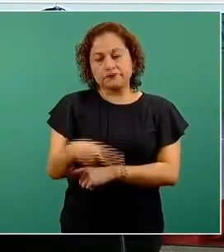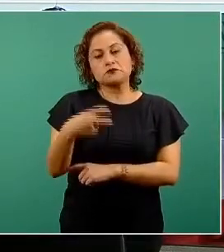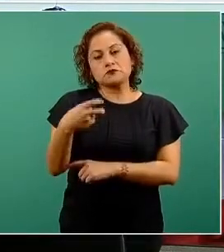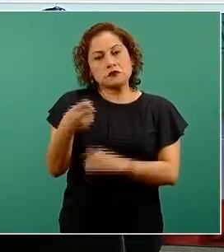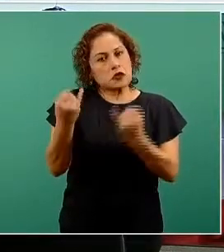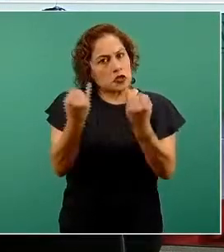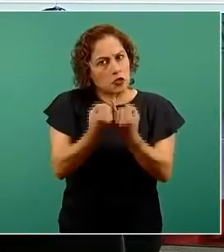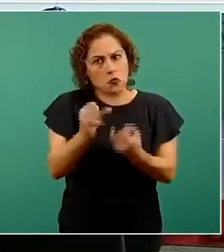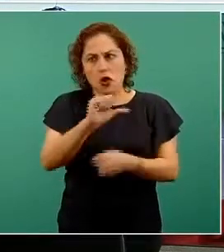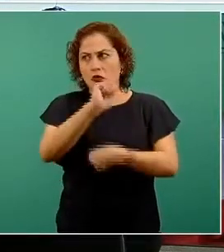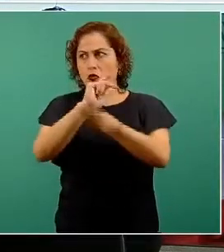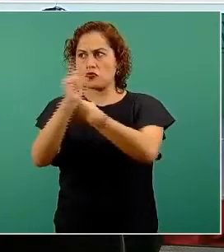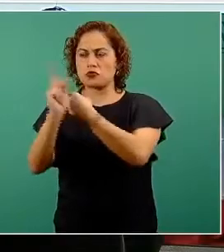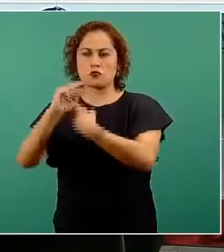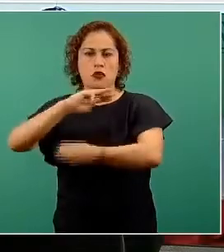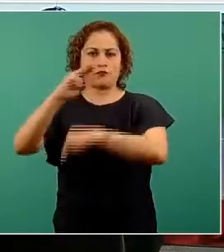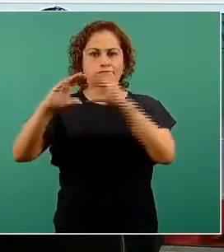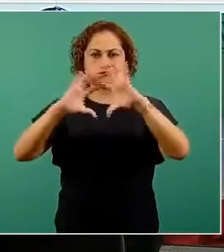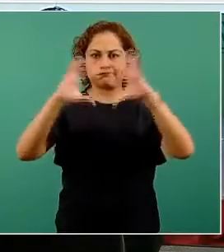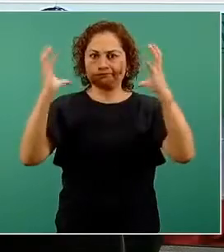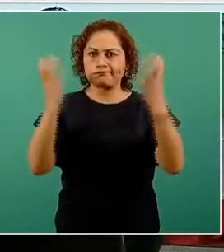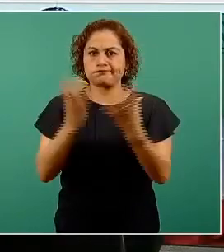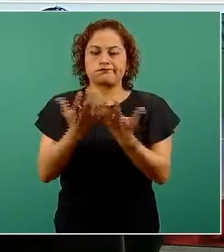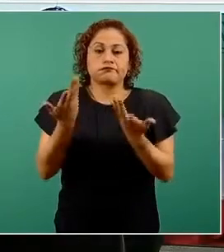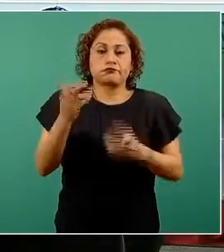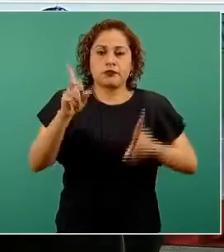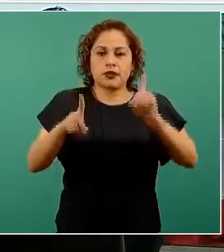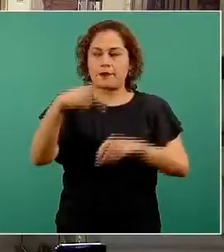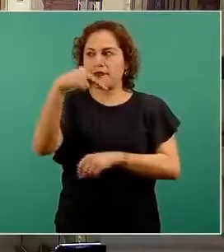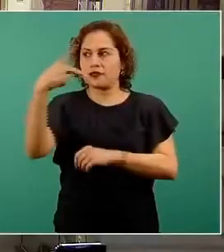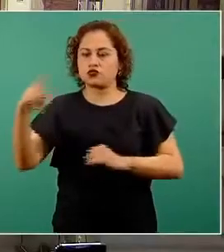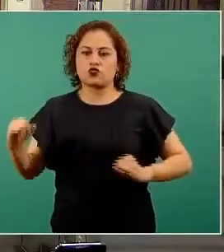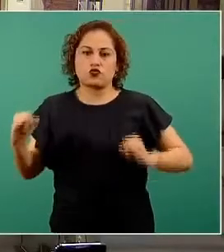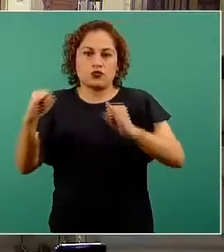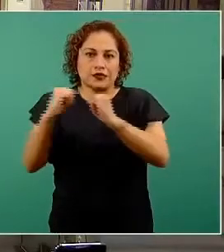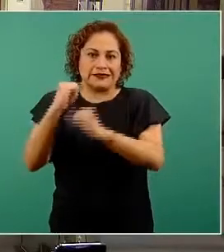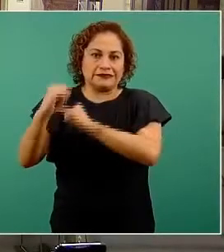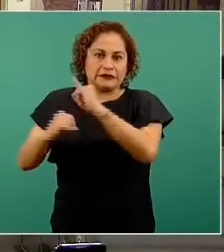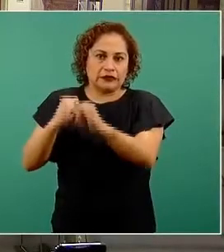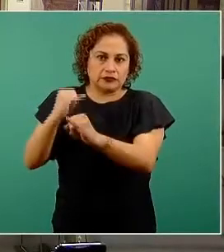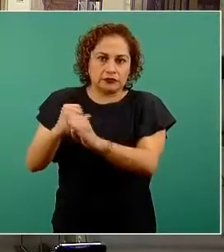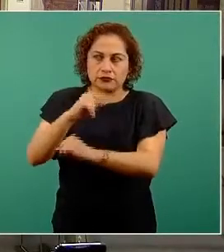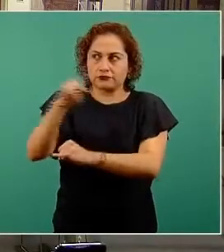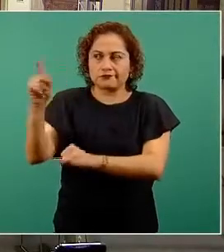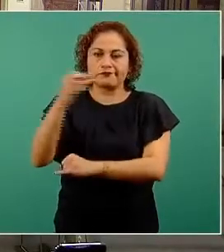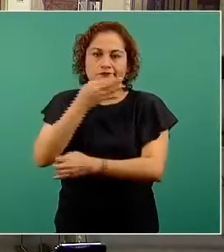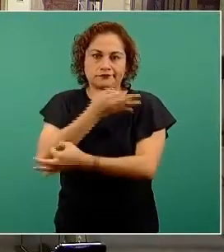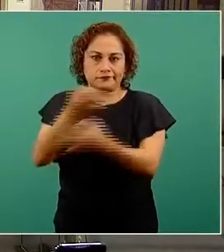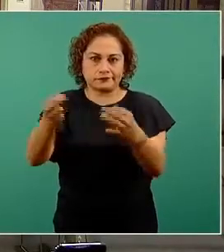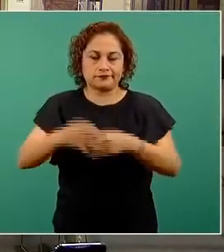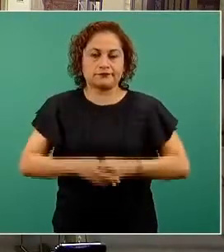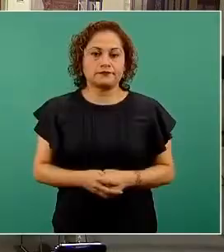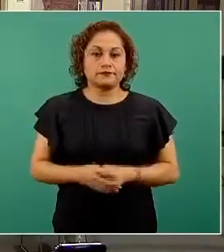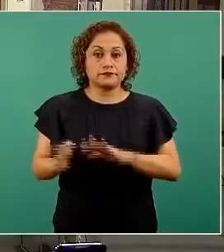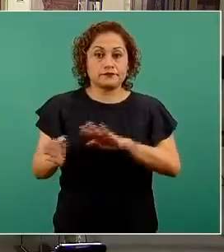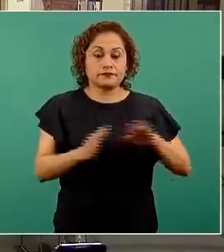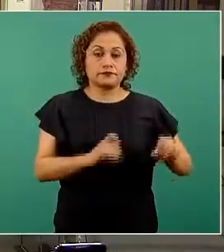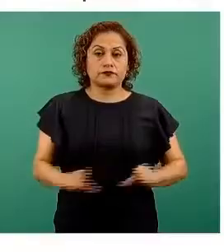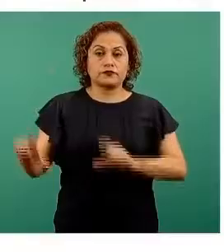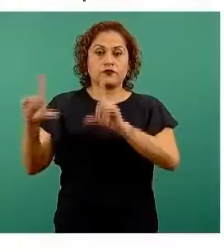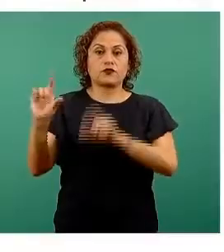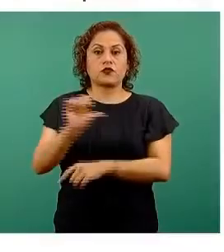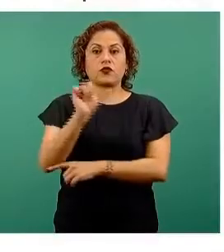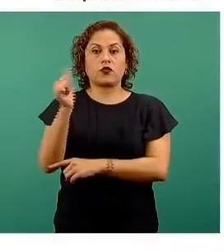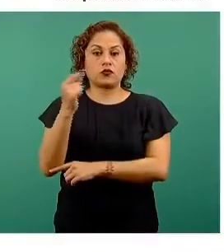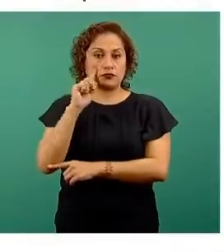y en los diferentes reportes de los organismos internacionales. Veamos la siguiente diapositiva. Aquí tenemos también el comportamiento